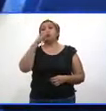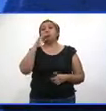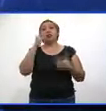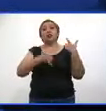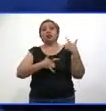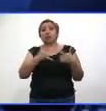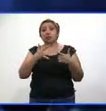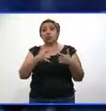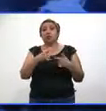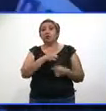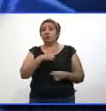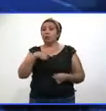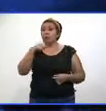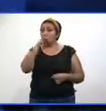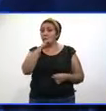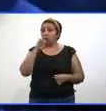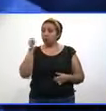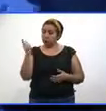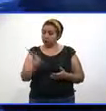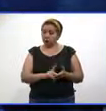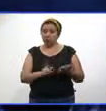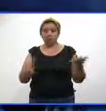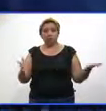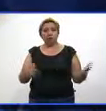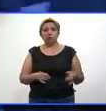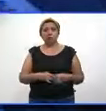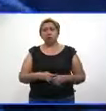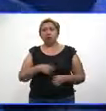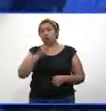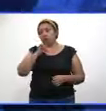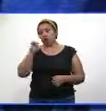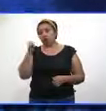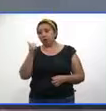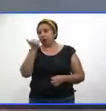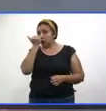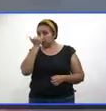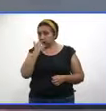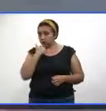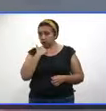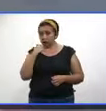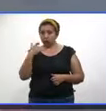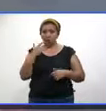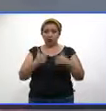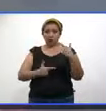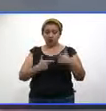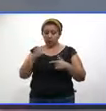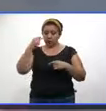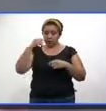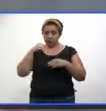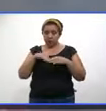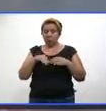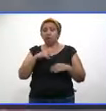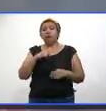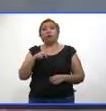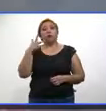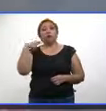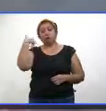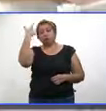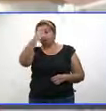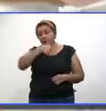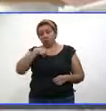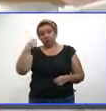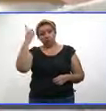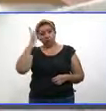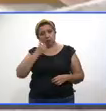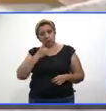volver a cepillar la boca, lo cual genera que el azúcar que estaba contenida en esa leche, ahí se quedan las 8 horas que nos vamos a